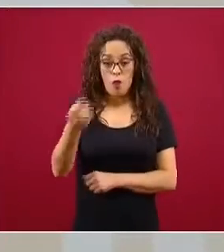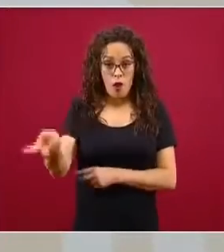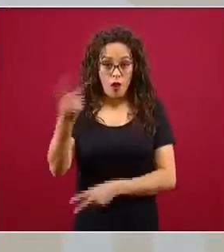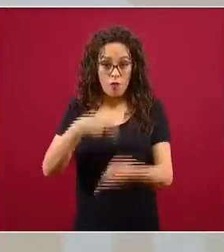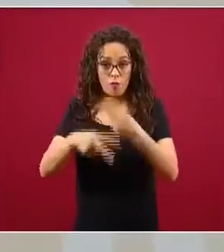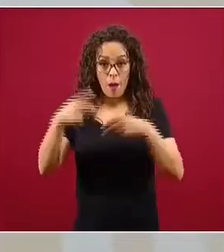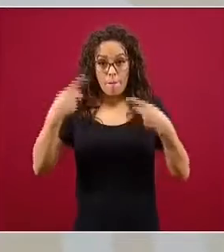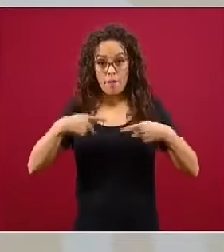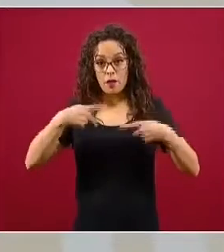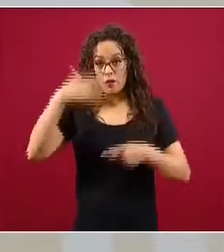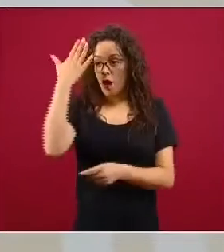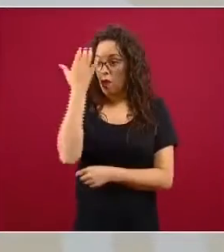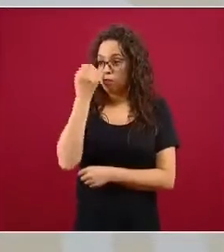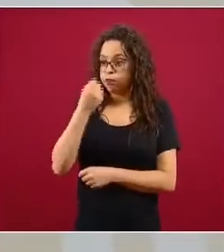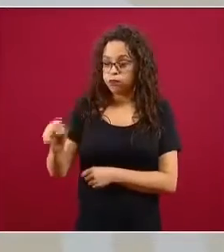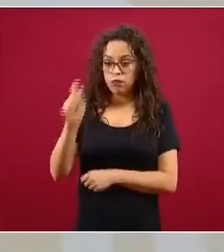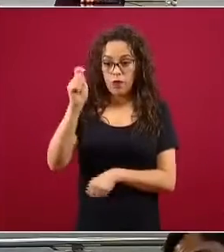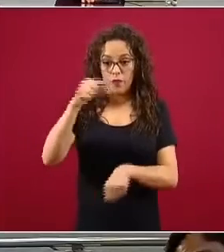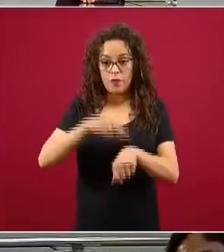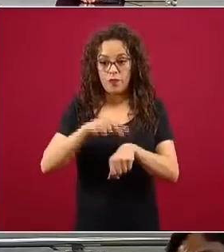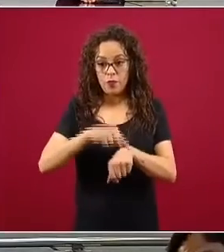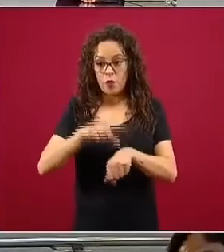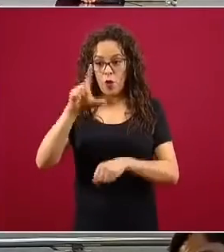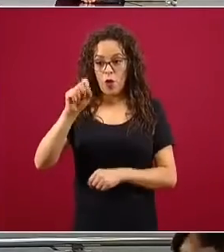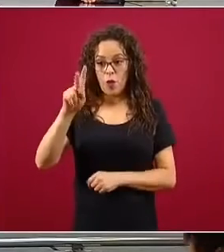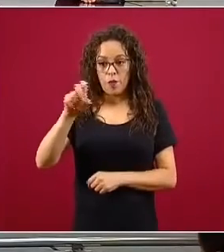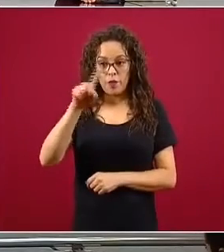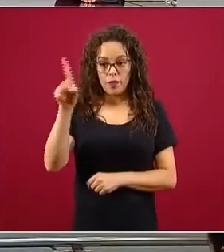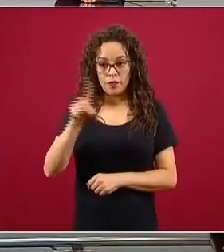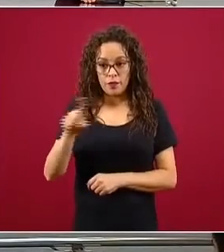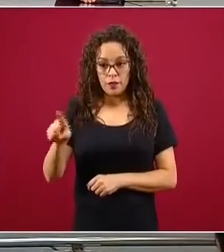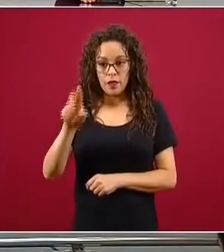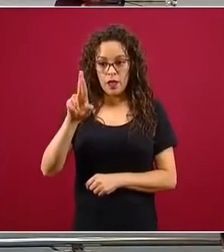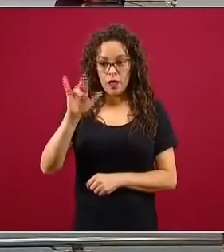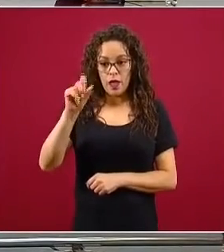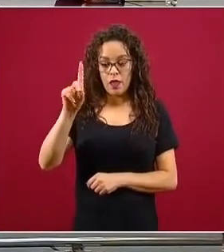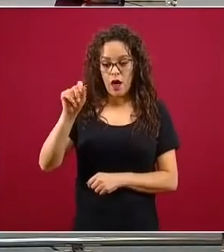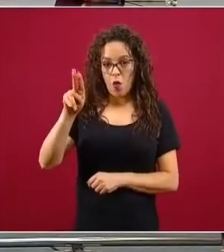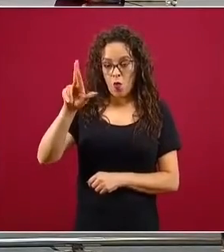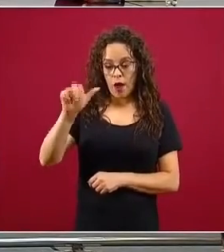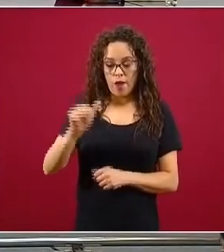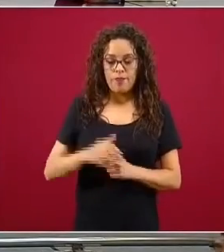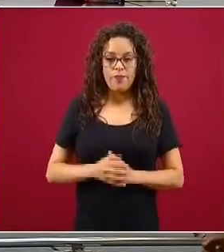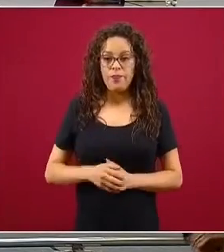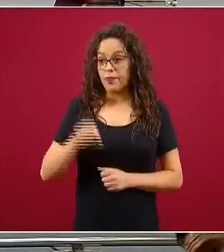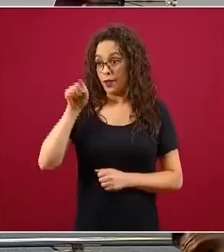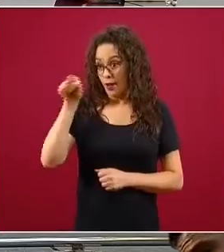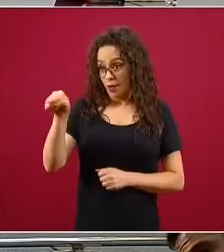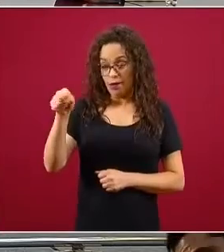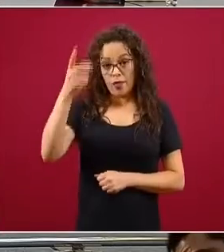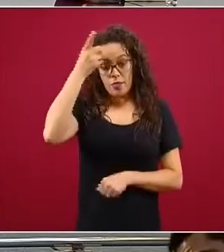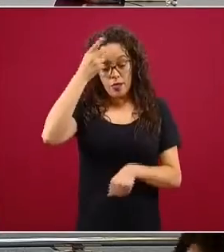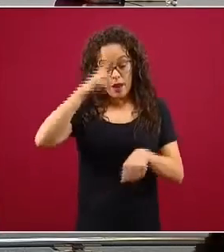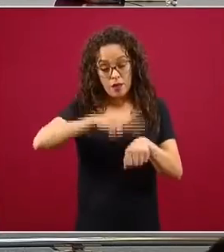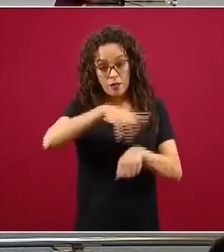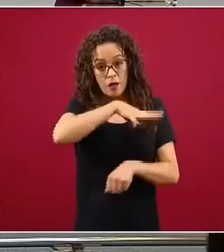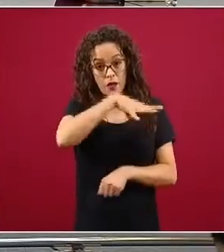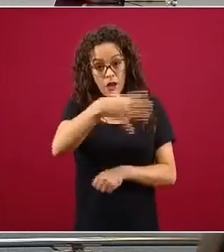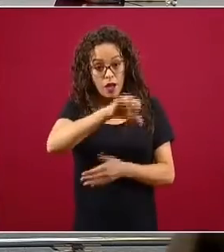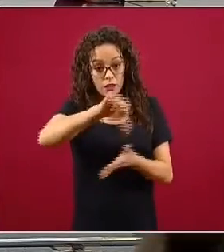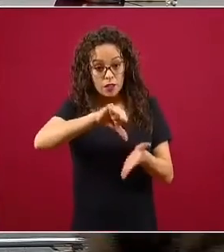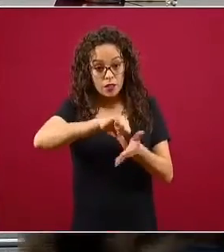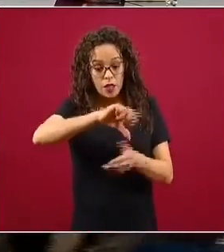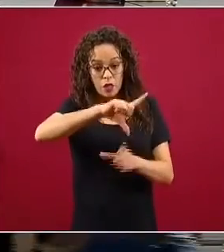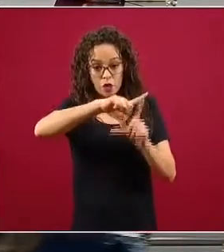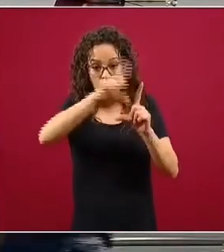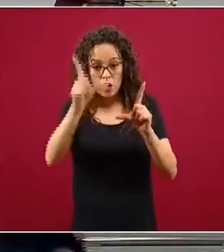que es nuestro colega, el doctor Rui López Ridaura, aquí presente. El doctor López Ridaura es el director general del Centro Nacional de